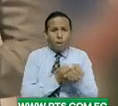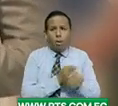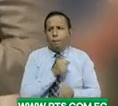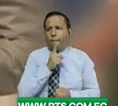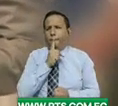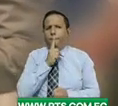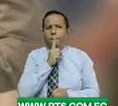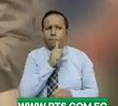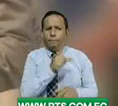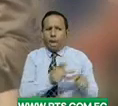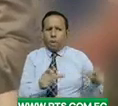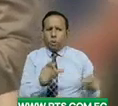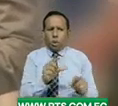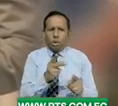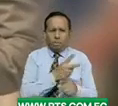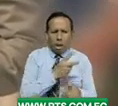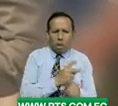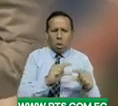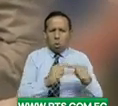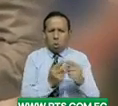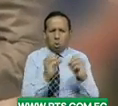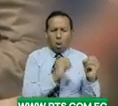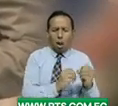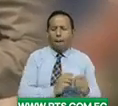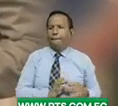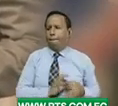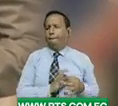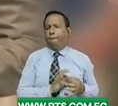estaremos apoyando